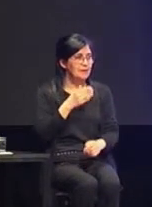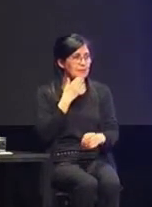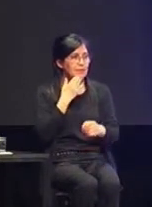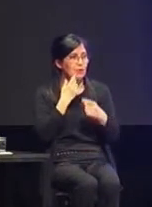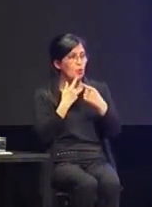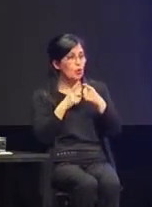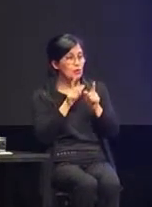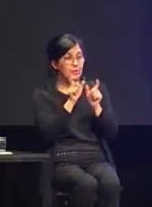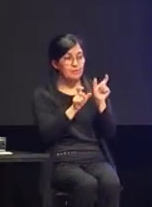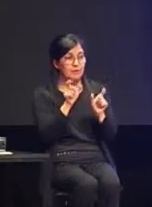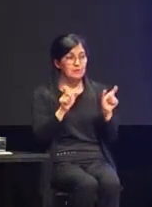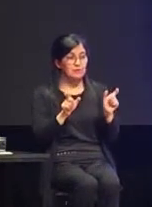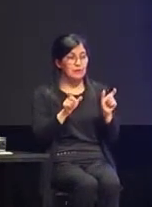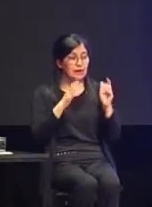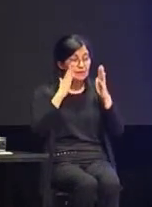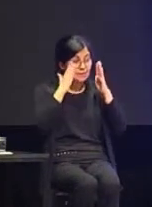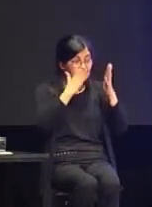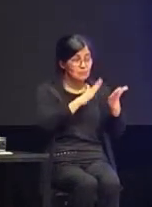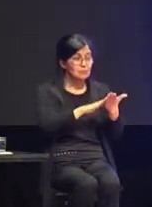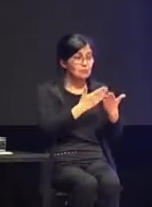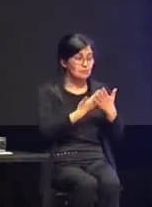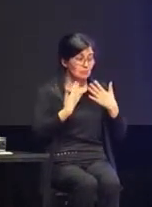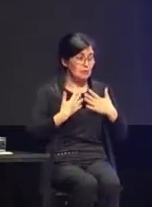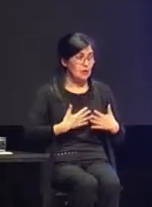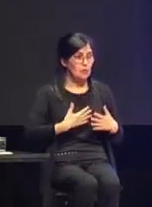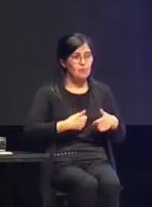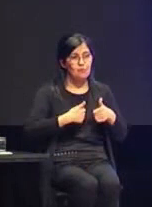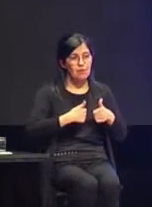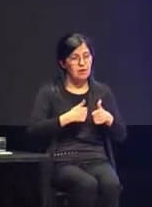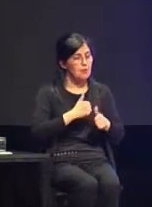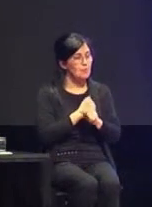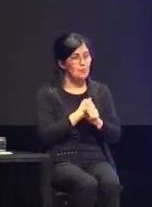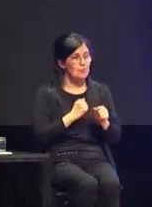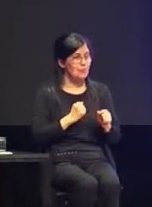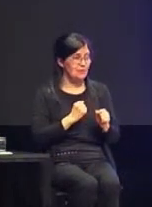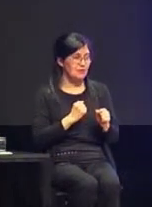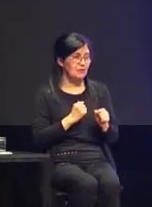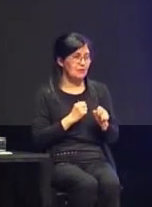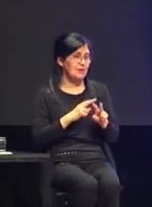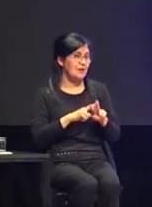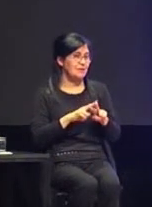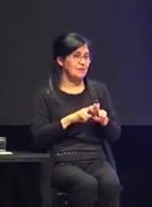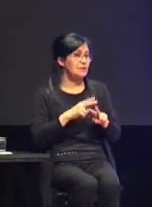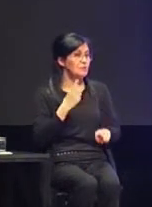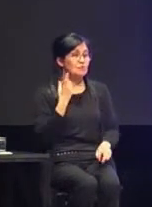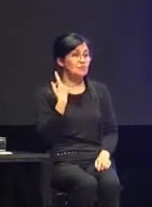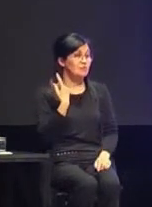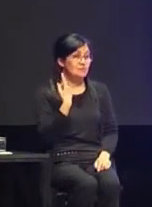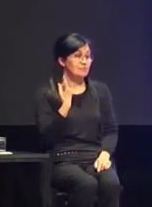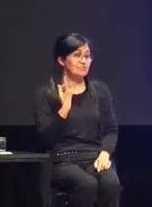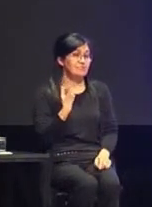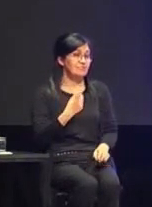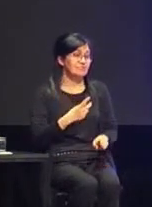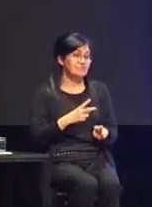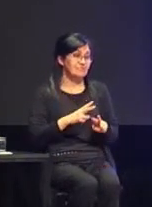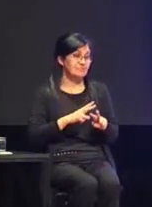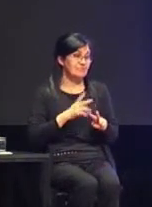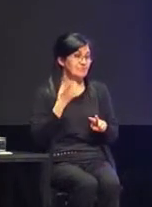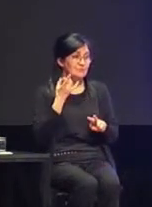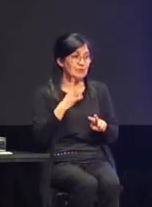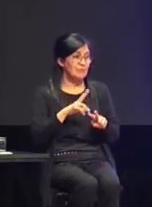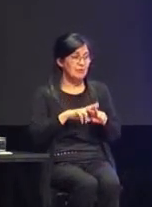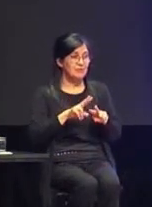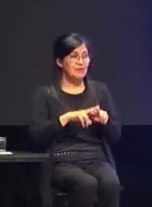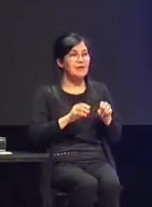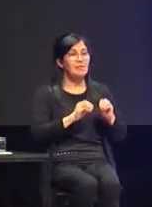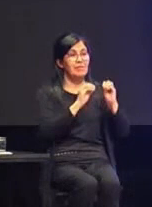personas, una atención en salud óptima no se puede prestar simplemente asegurando hospitales maravillosos